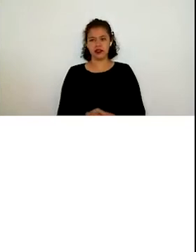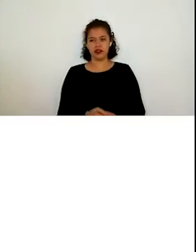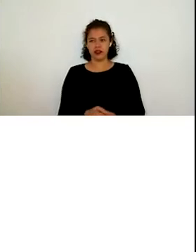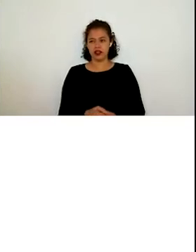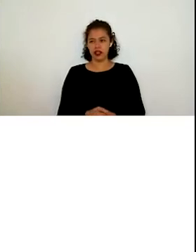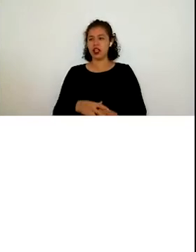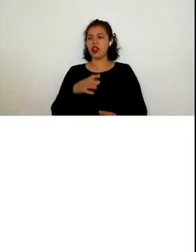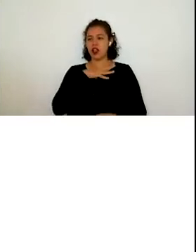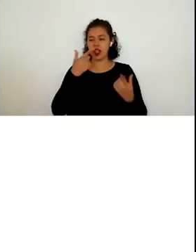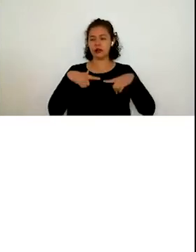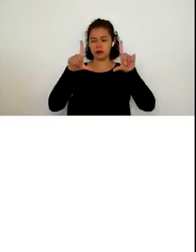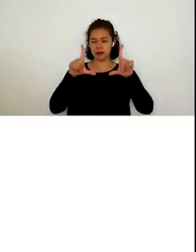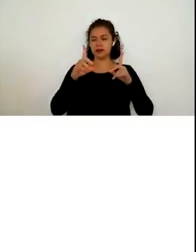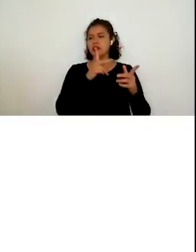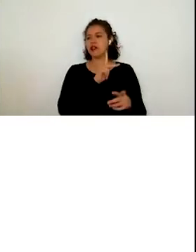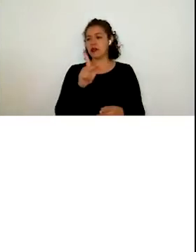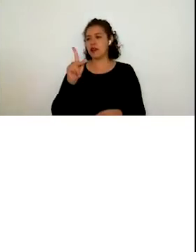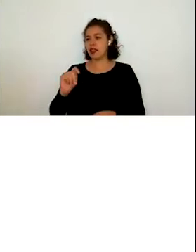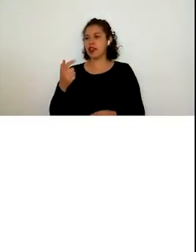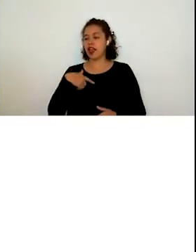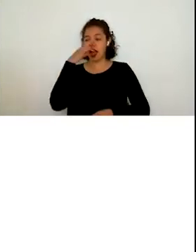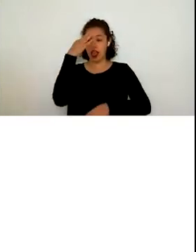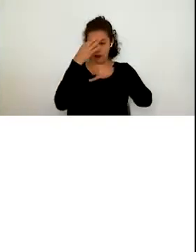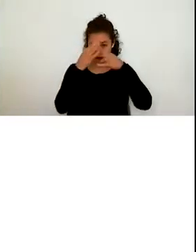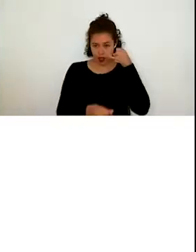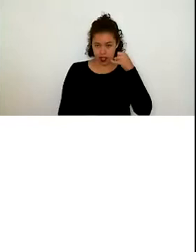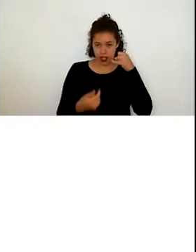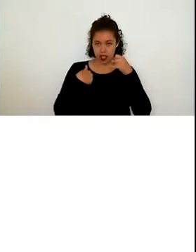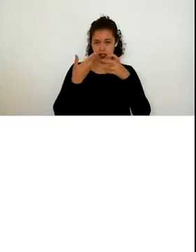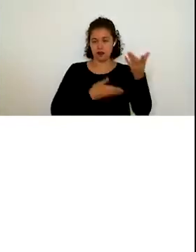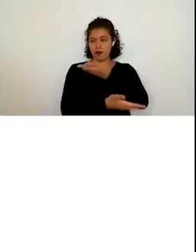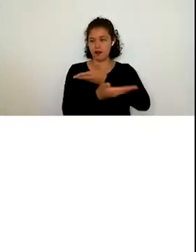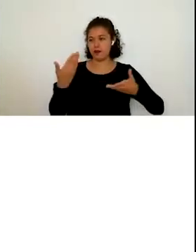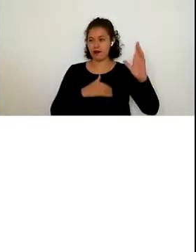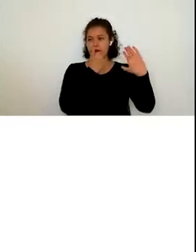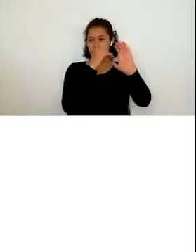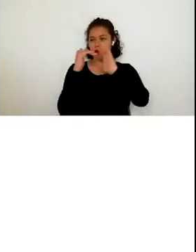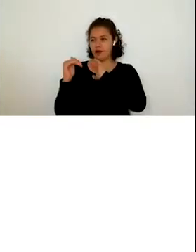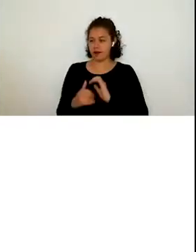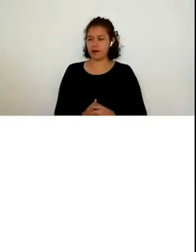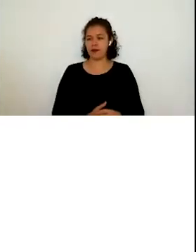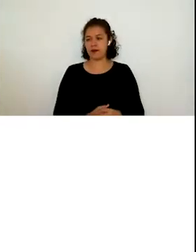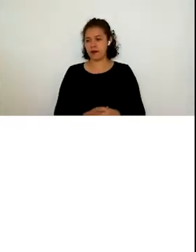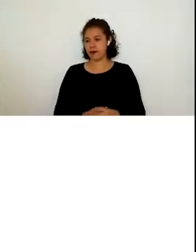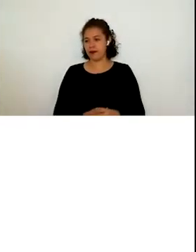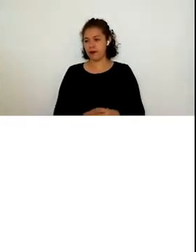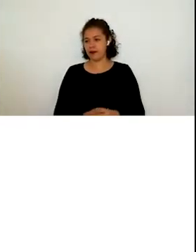Y lo de la presentación, con gusto al finalizar la sesión se las compartimos.